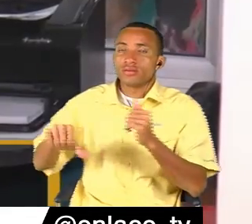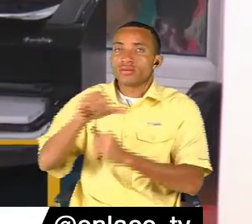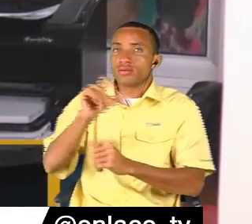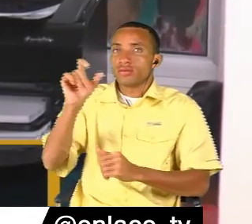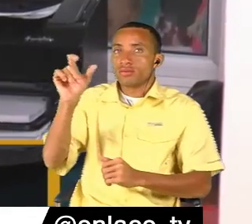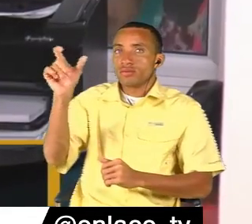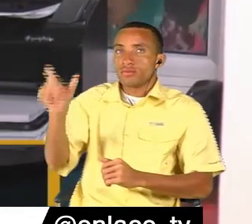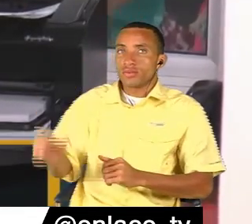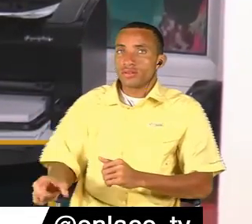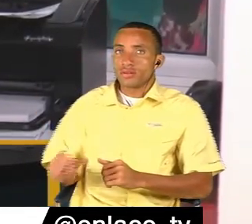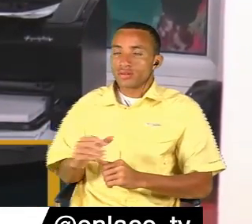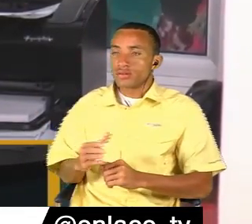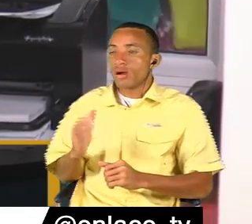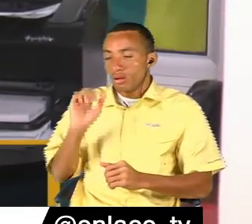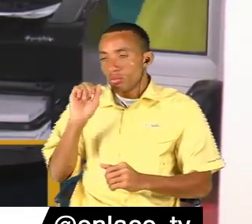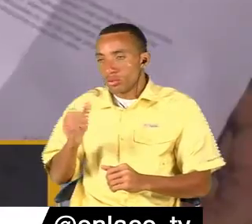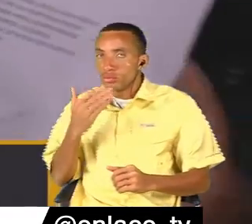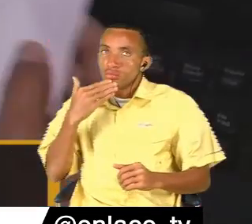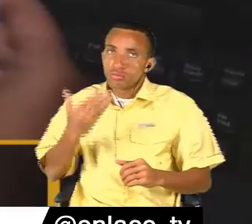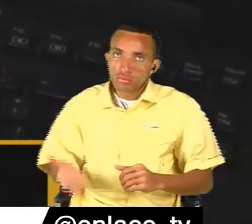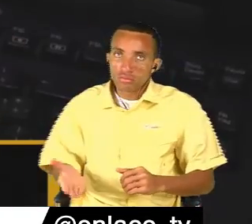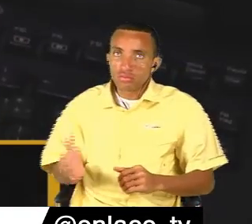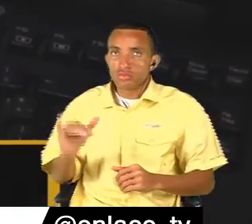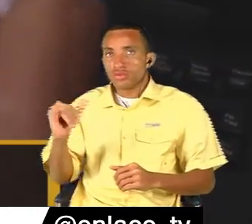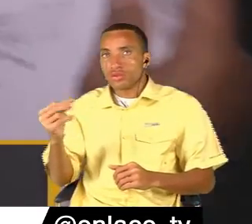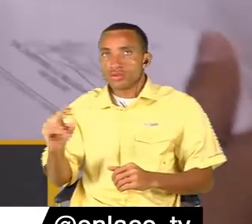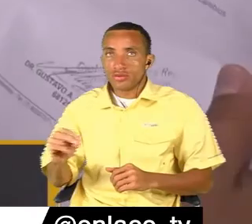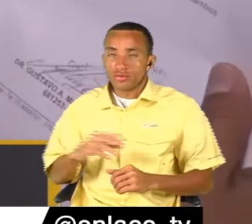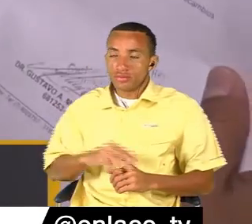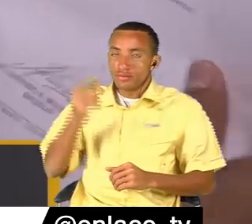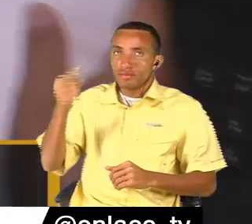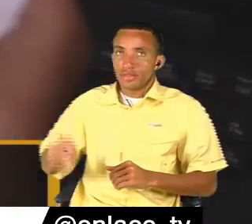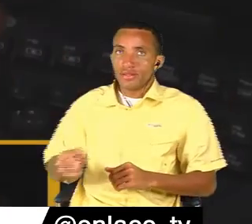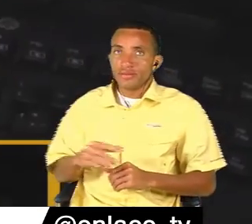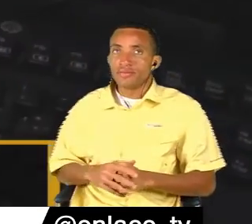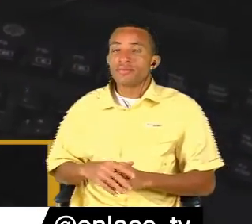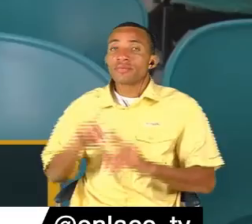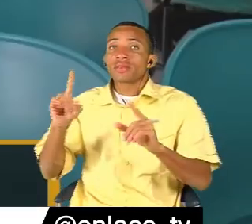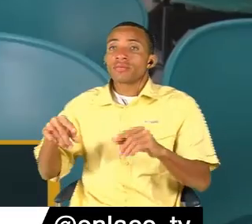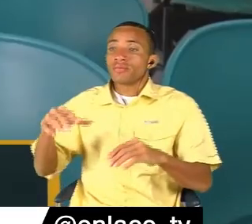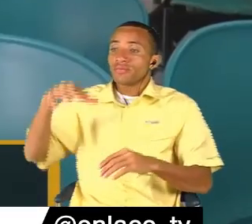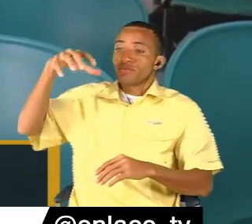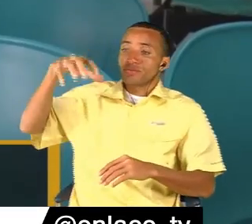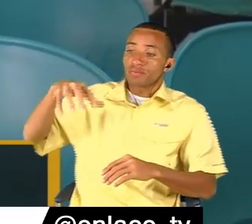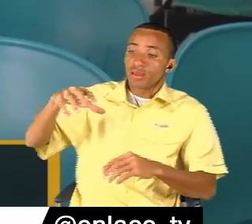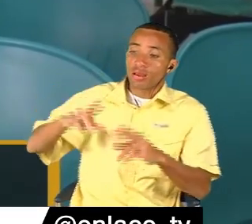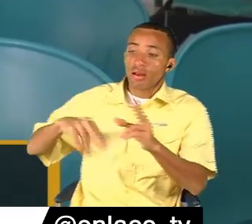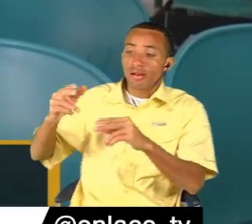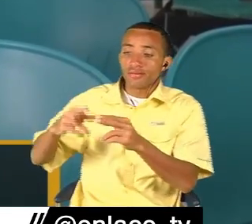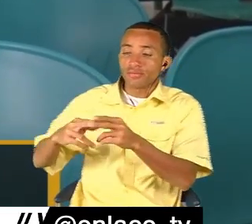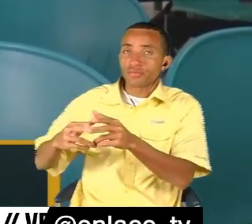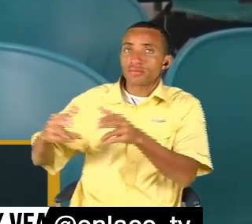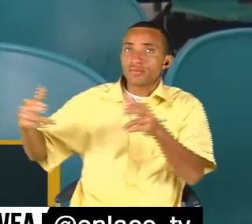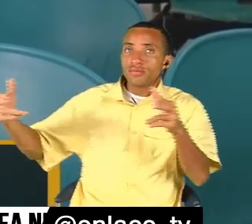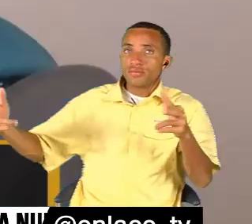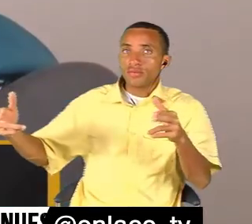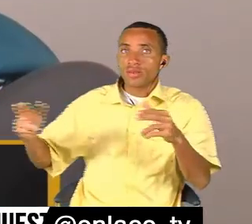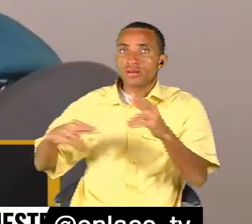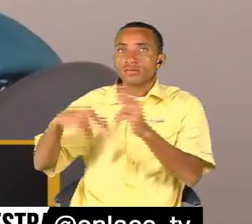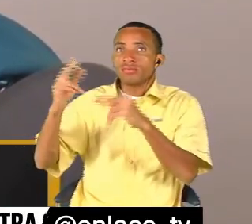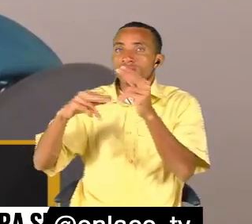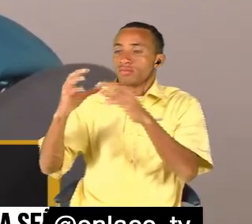para autorizar, la cual vamos a tener acá. Para las instalaciones se va a hacer una ampliación, más o menos se va a hacer una ampliación